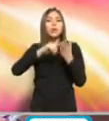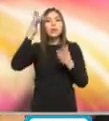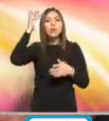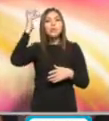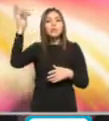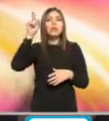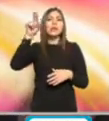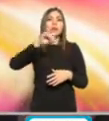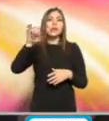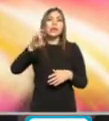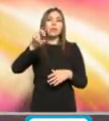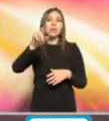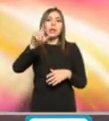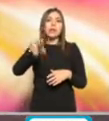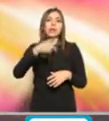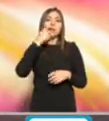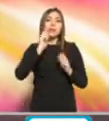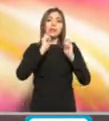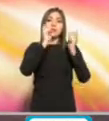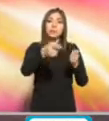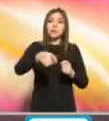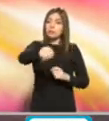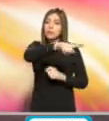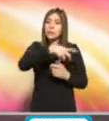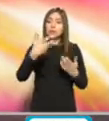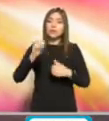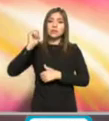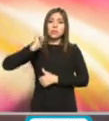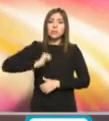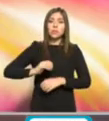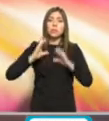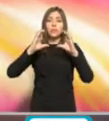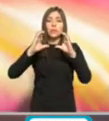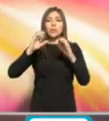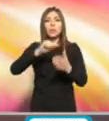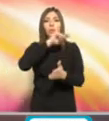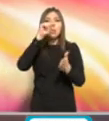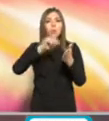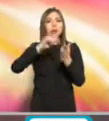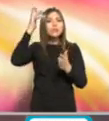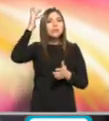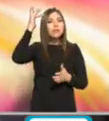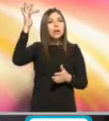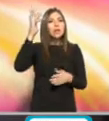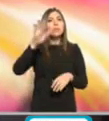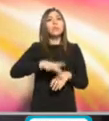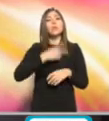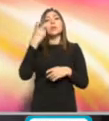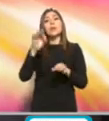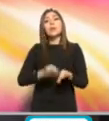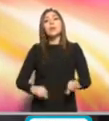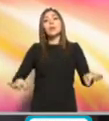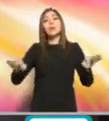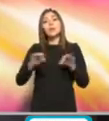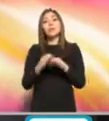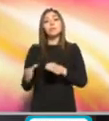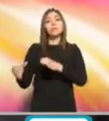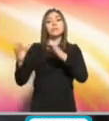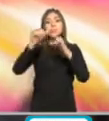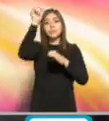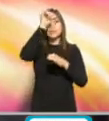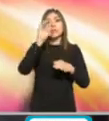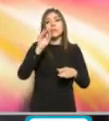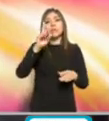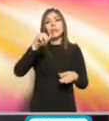iglesia de Como la una Natividad, orden. como una orden, sí, que ellos se encargan de los lugares santos. Y esto es tan importante que los franciscanos nos llegan, en 1524 nos llegan